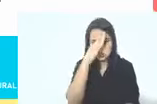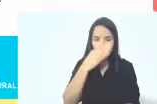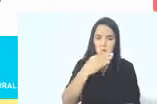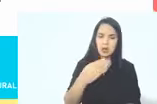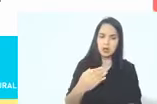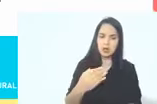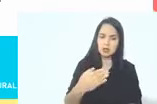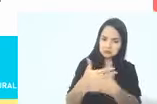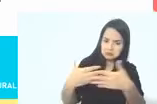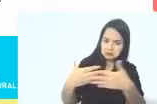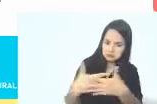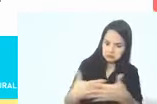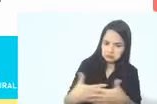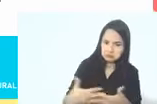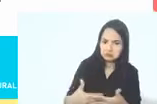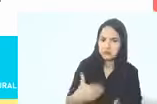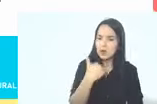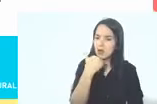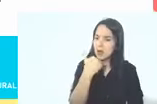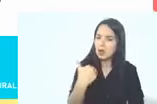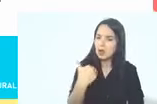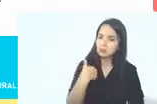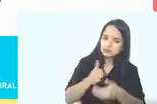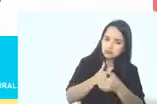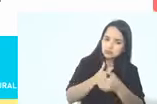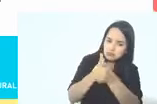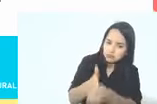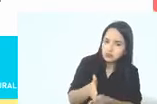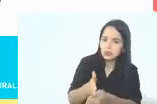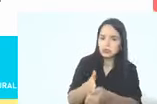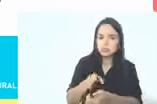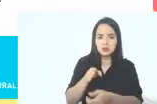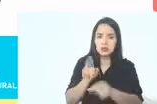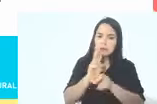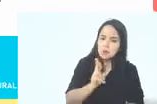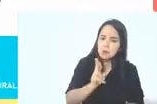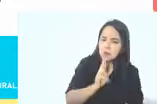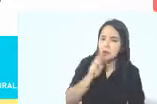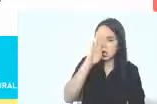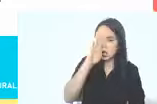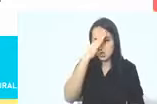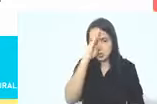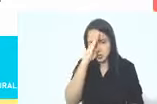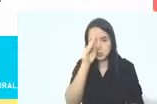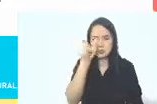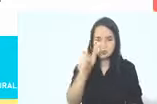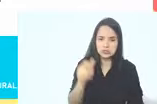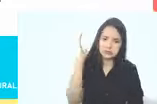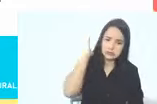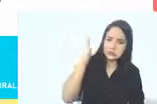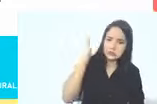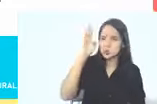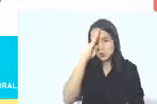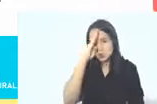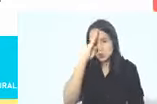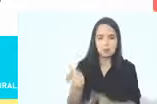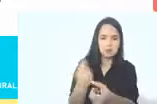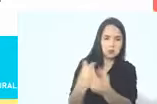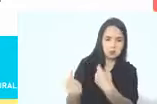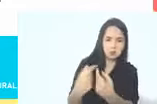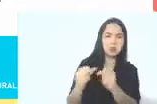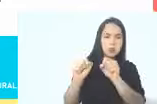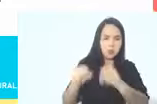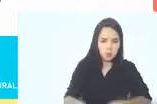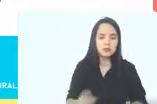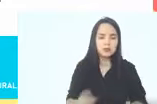que podamos generar procesos de promoción y circulación de nuestros bienes y servicios culturales y universalizarlos, además de